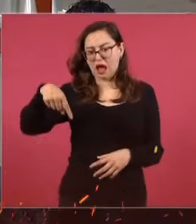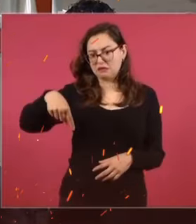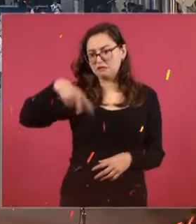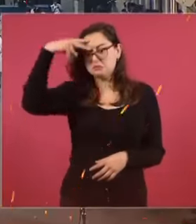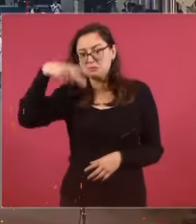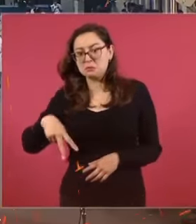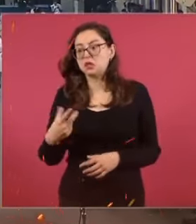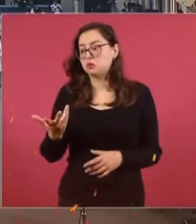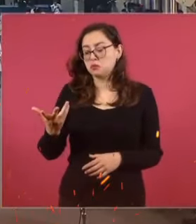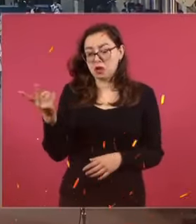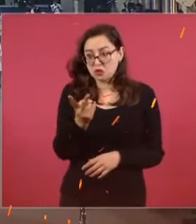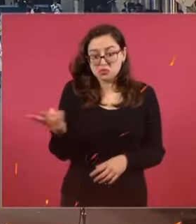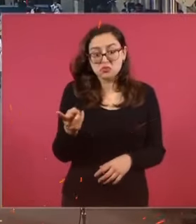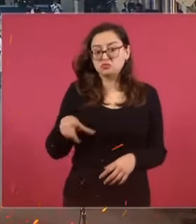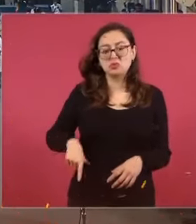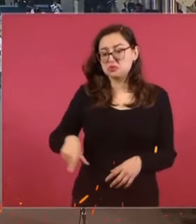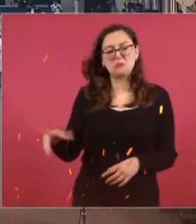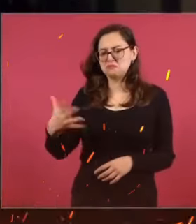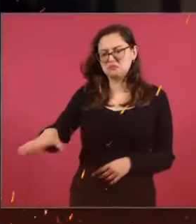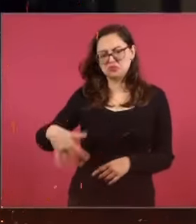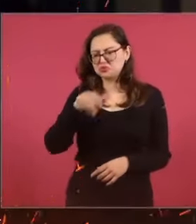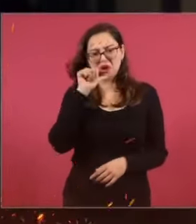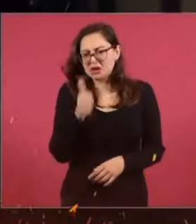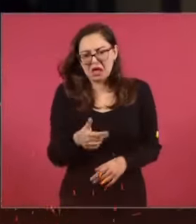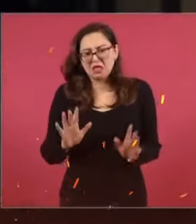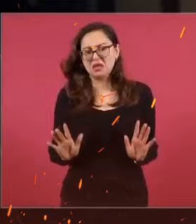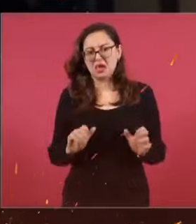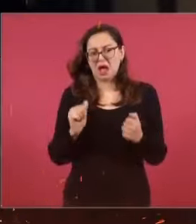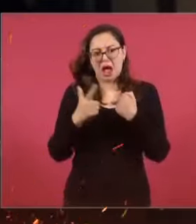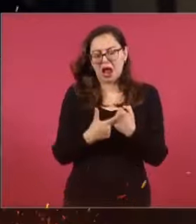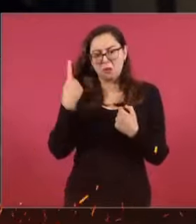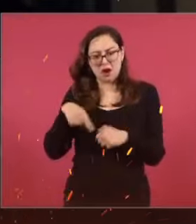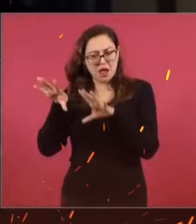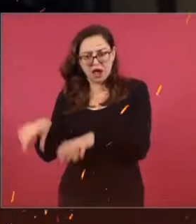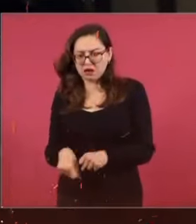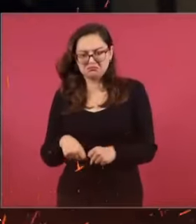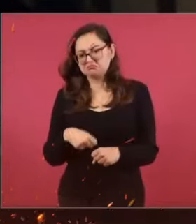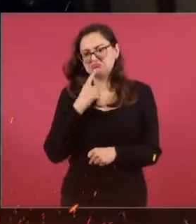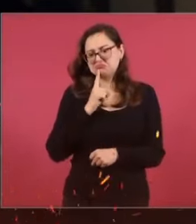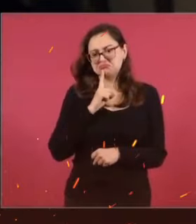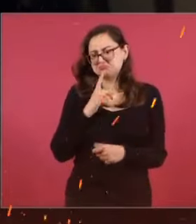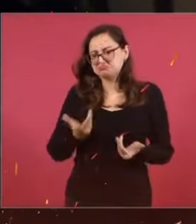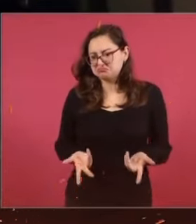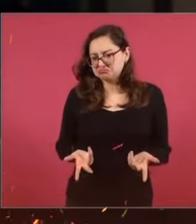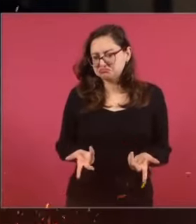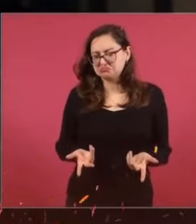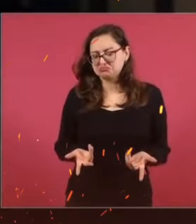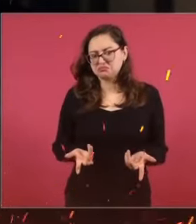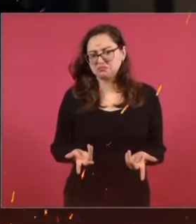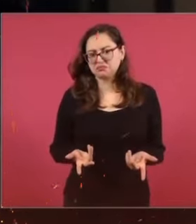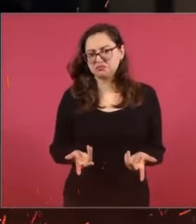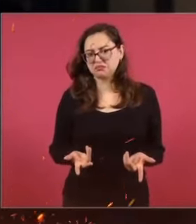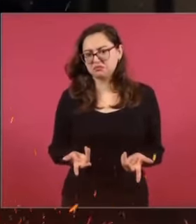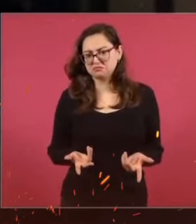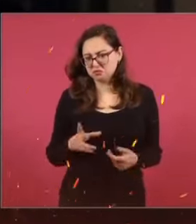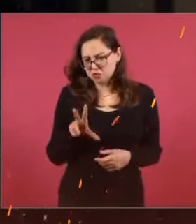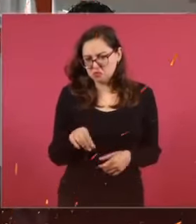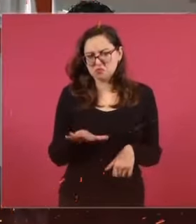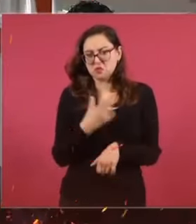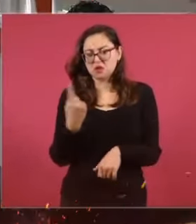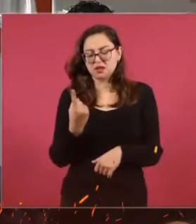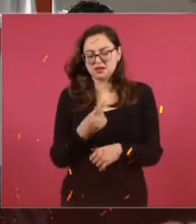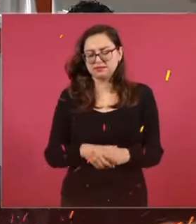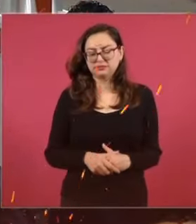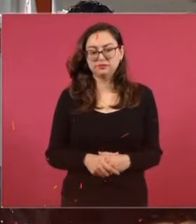órdenes de aprehensión en contra al menos de alguno de ellos, el gobierno mexicano no había emprendido un proceso de captura o de operativo para capturarlo. ¿Por qué no fue así, presidente?